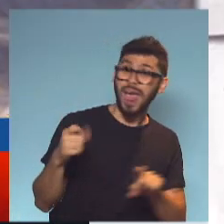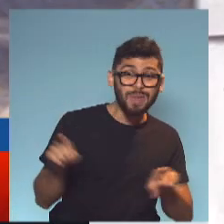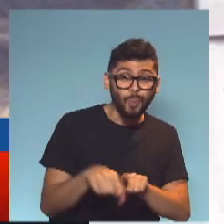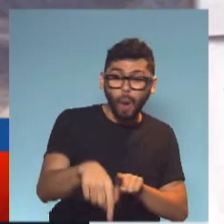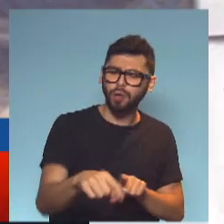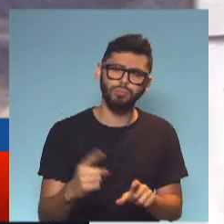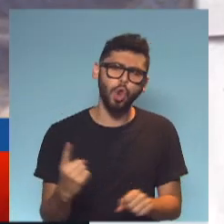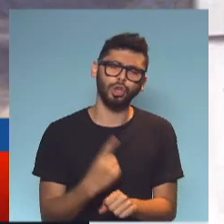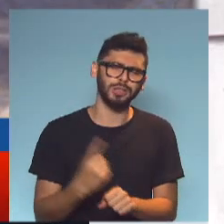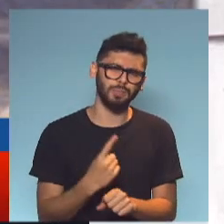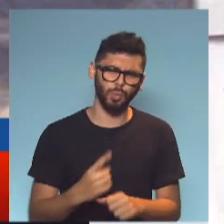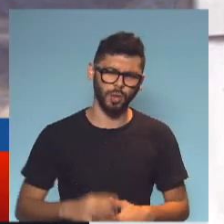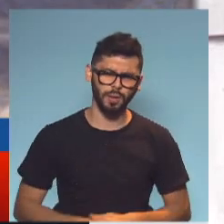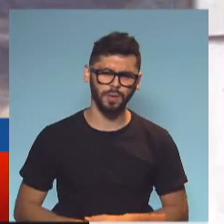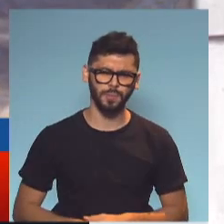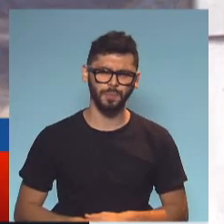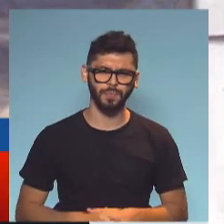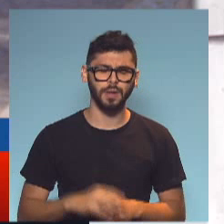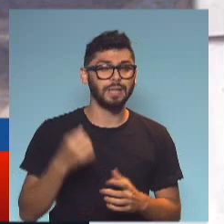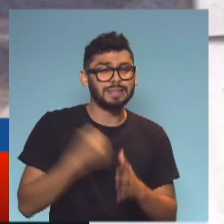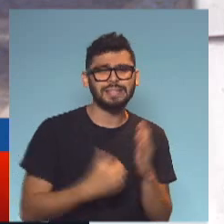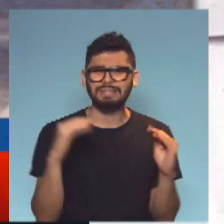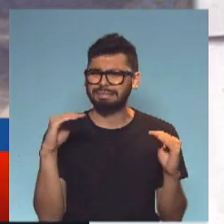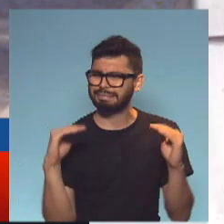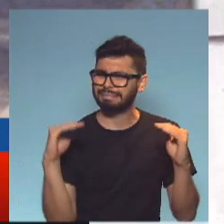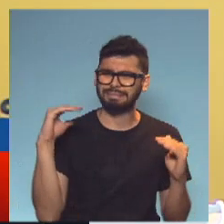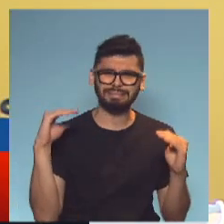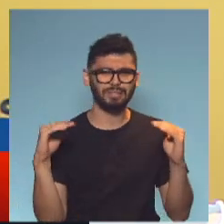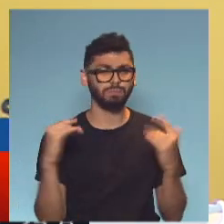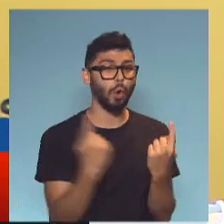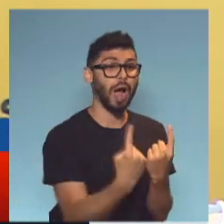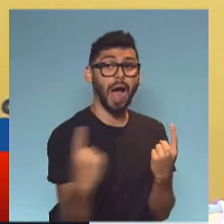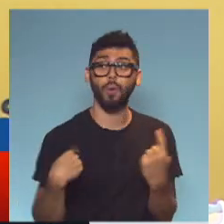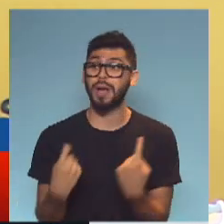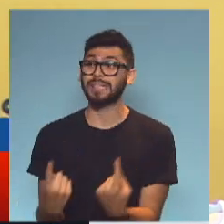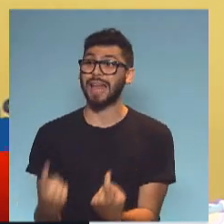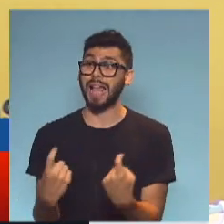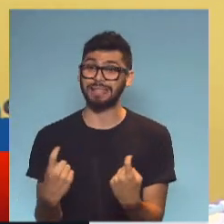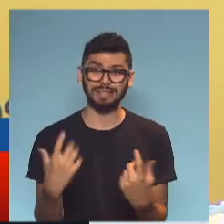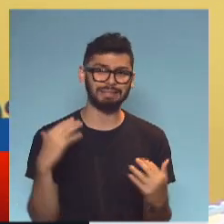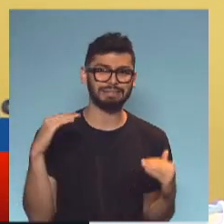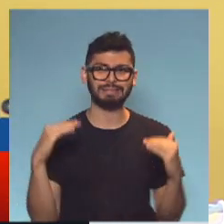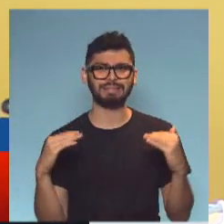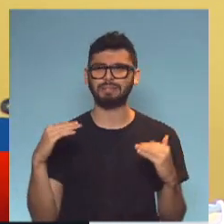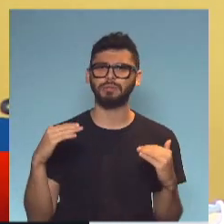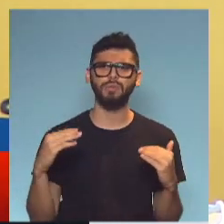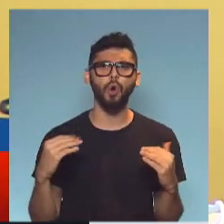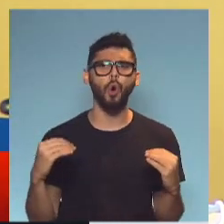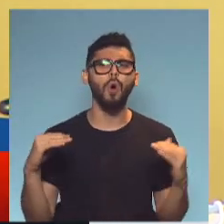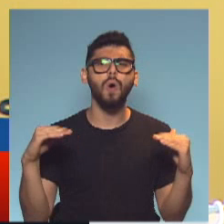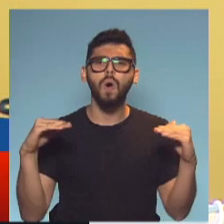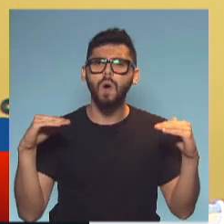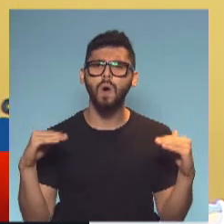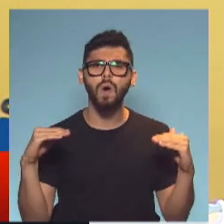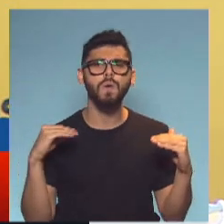aulas. La búsqueda de todos estos equilibrios entre las necesidades de cada uno se sustenta en la confianza que hemos construido